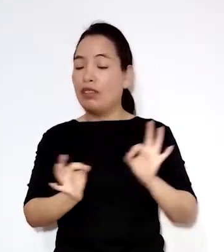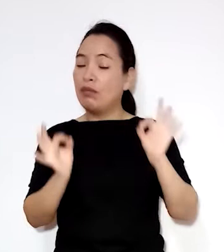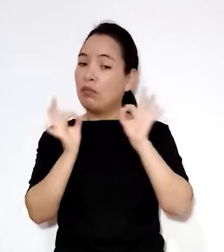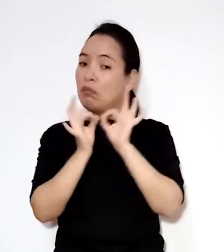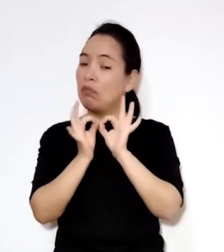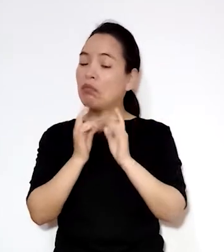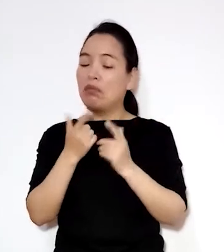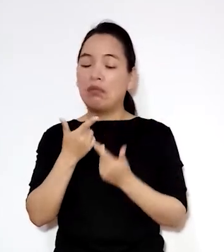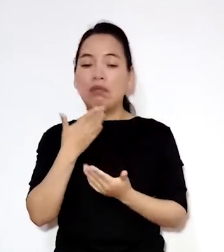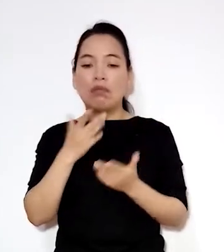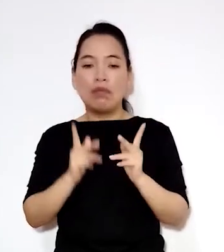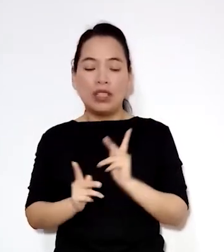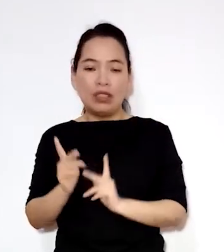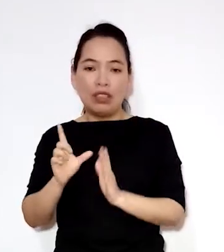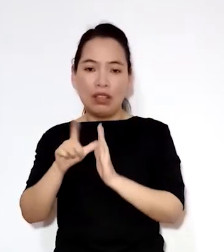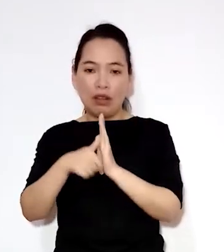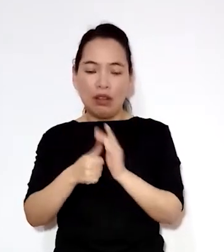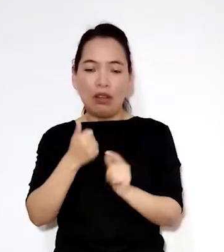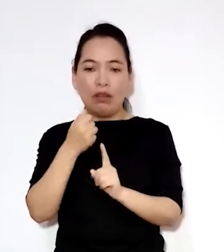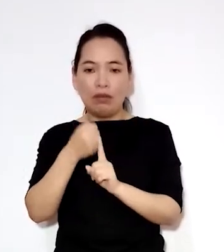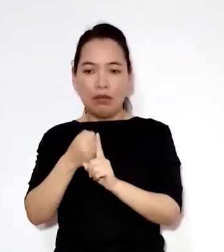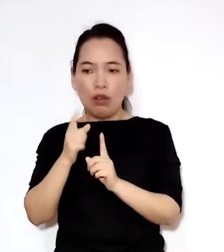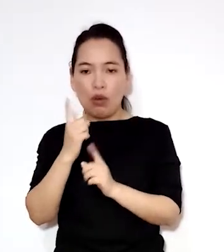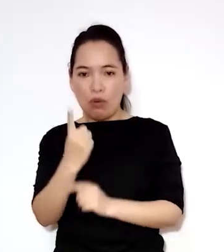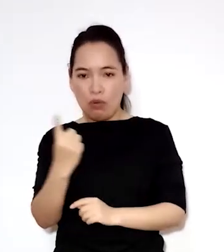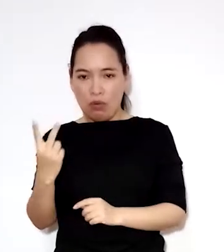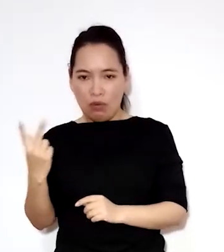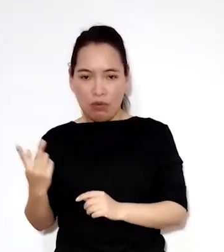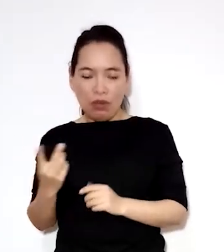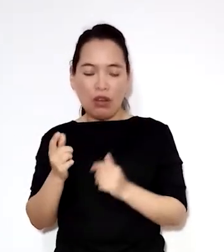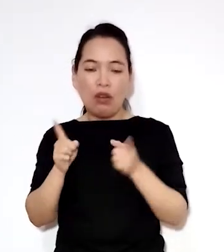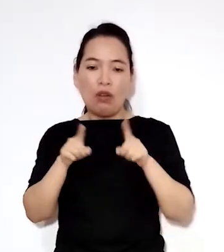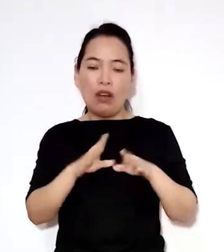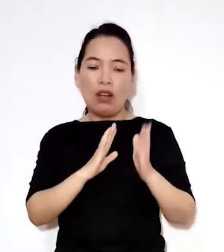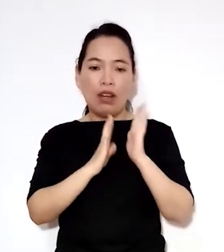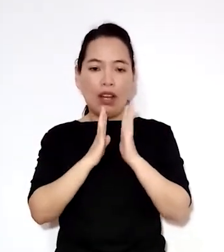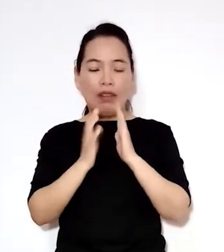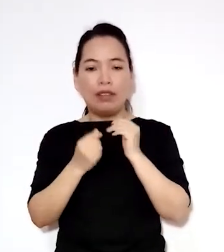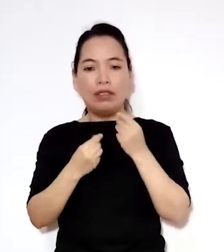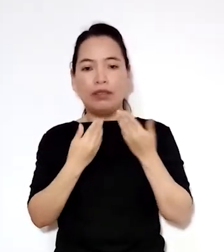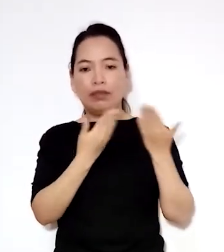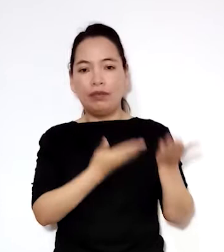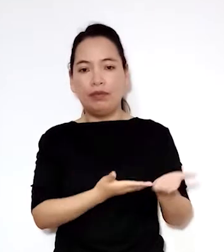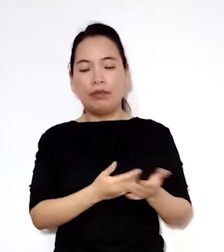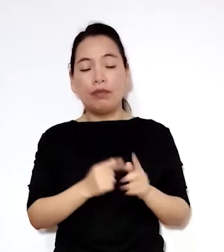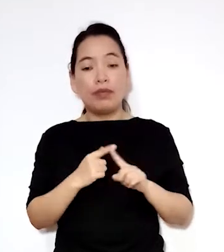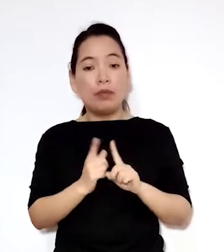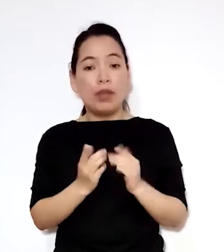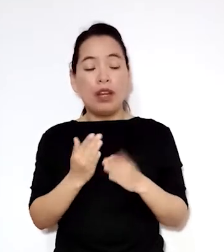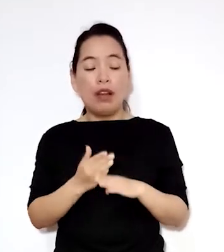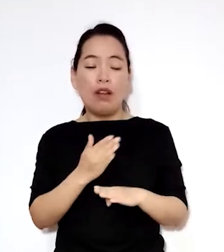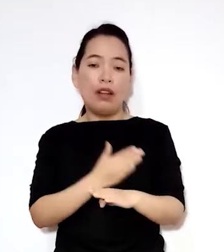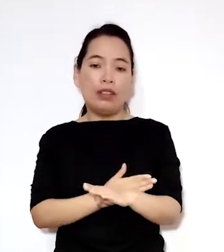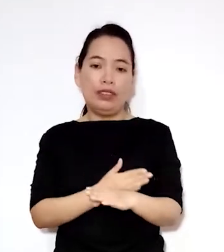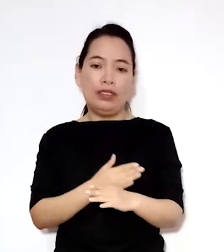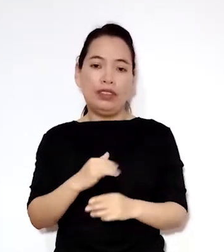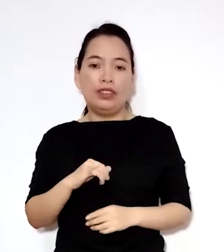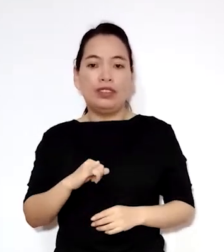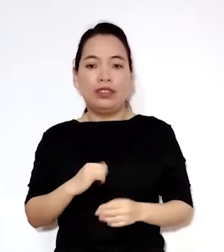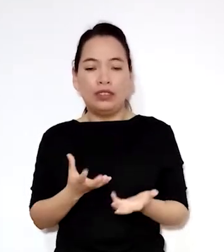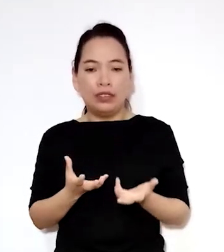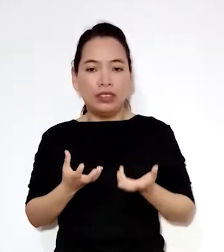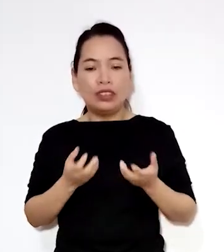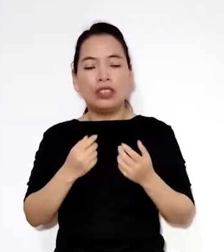hoy muy distinguido. Les voy presentando uno por uno mientras le paso la palabra. Pero antes